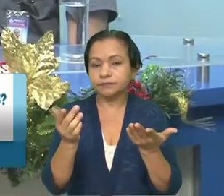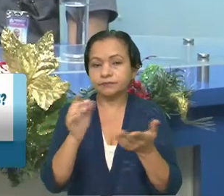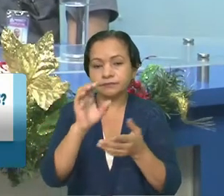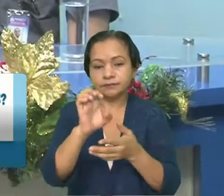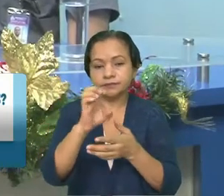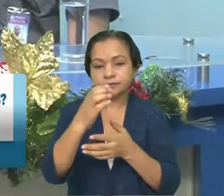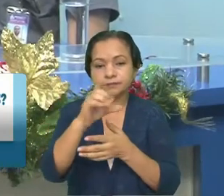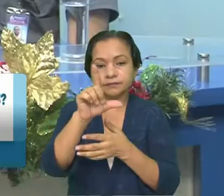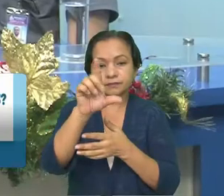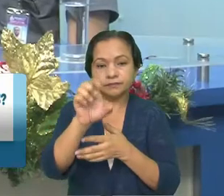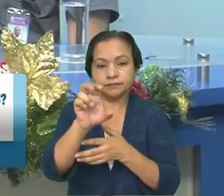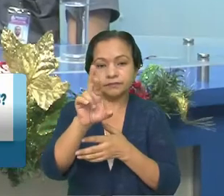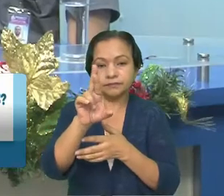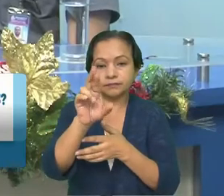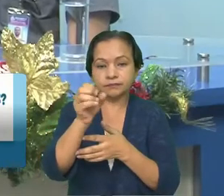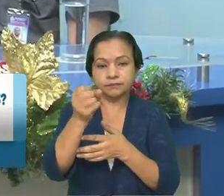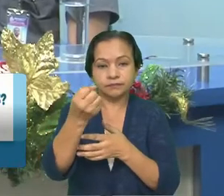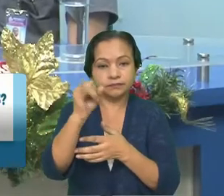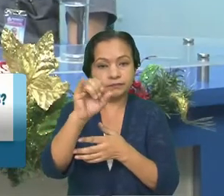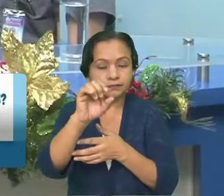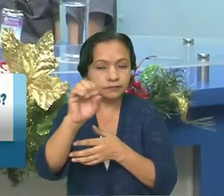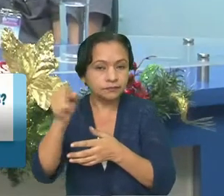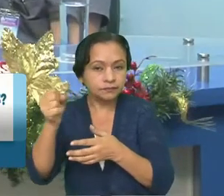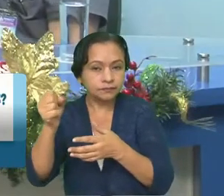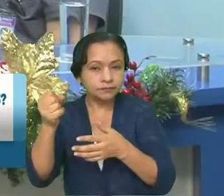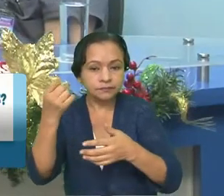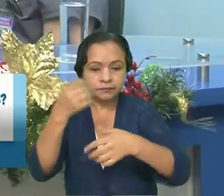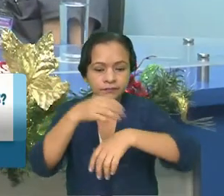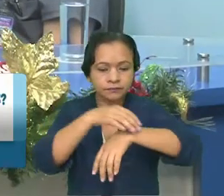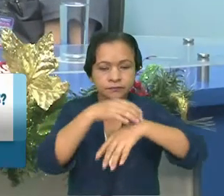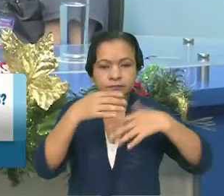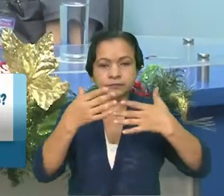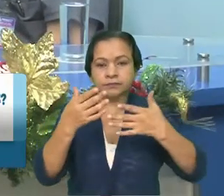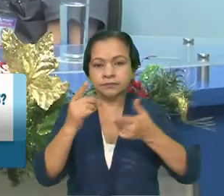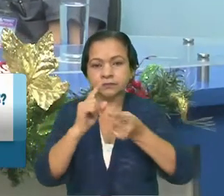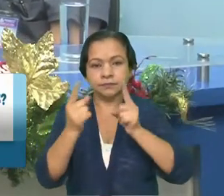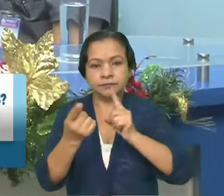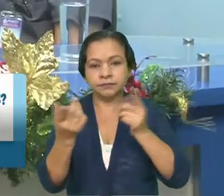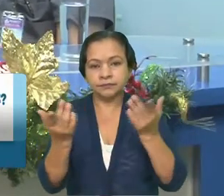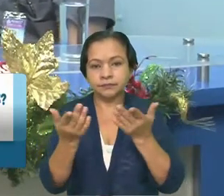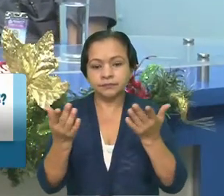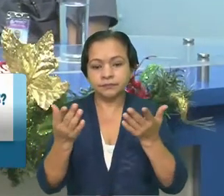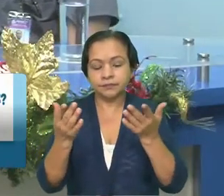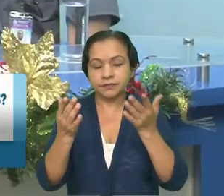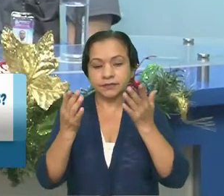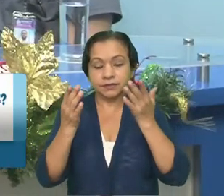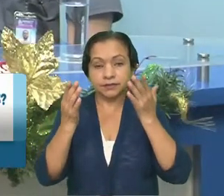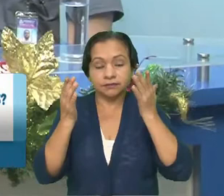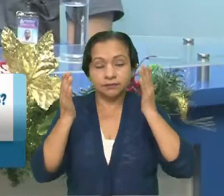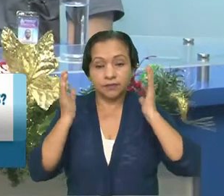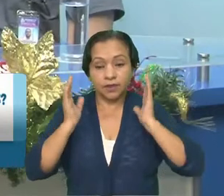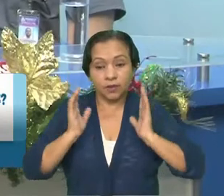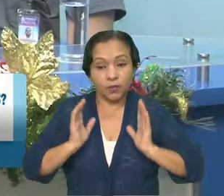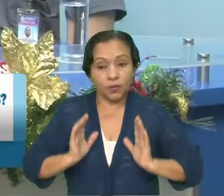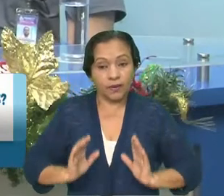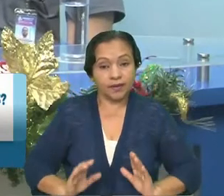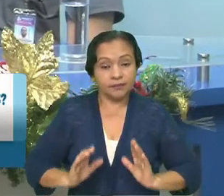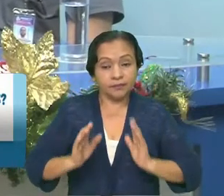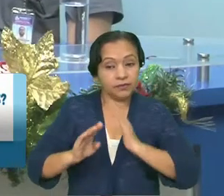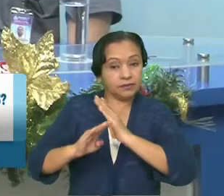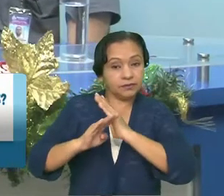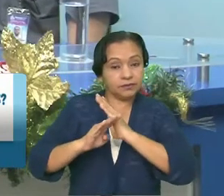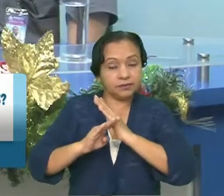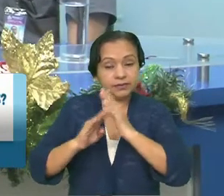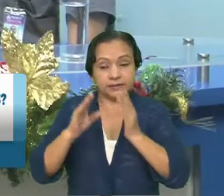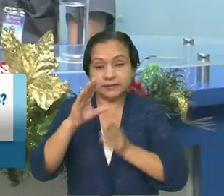esclerosis múltiple, sabemos que este tipo de enfermedades se da por un descontrol del sistema autoinmune. Normalmente,